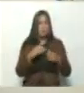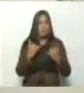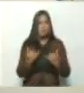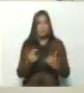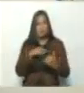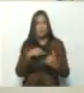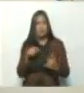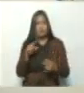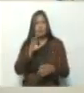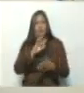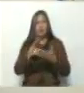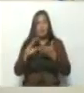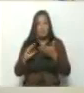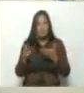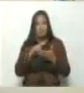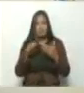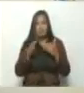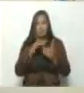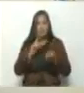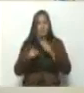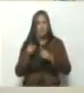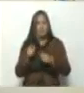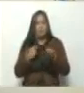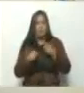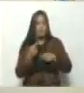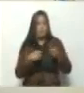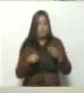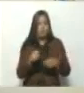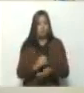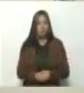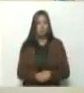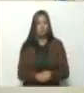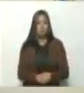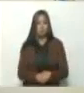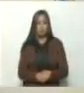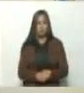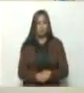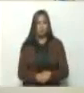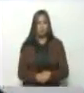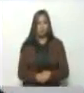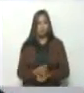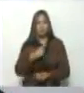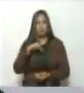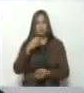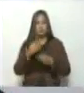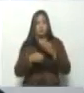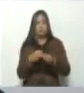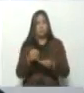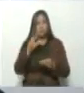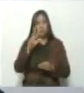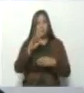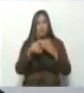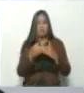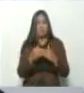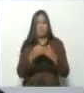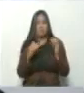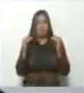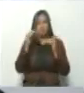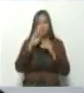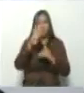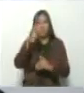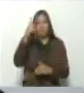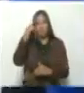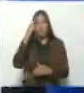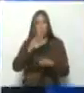de esta característica. Hemos cerrado algunos comercios también. Es una medida que hemos tomado por 3 o máximo 4 días